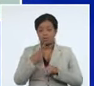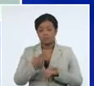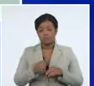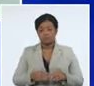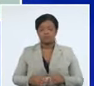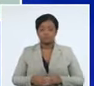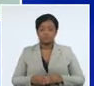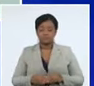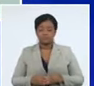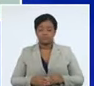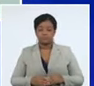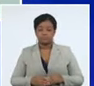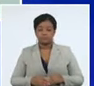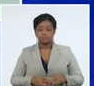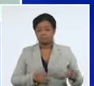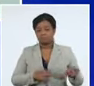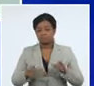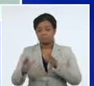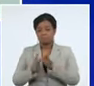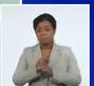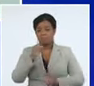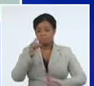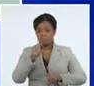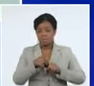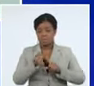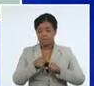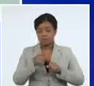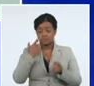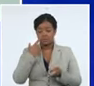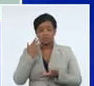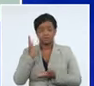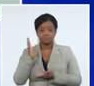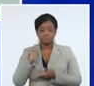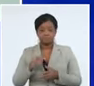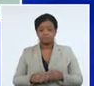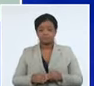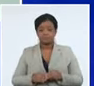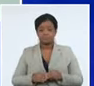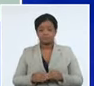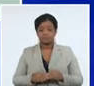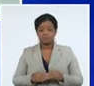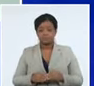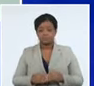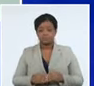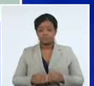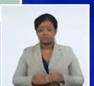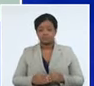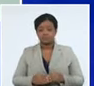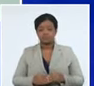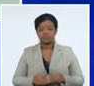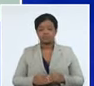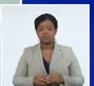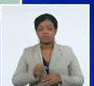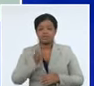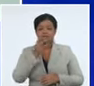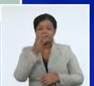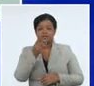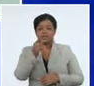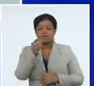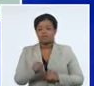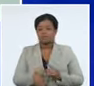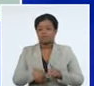La provincia de Matanzas con 3 casos autóctonos. Matanzas